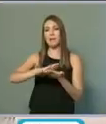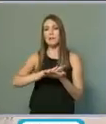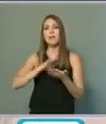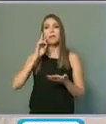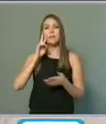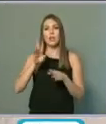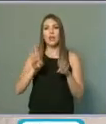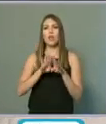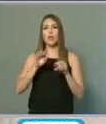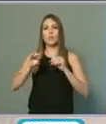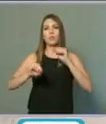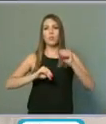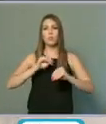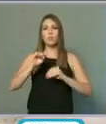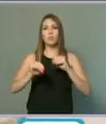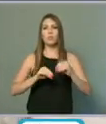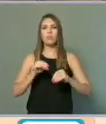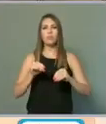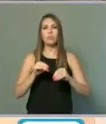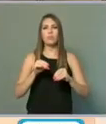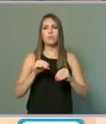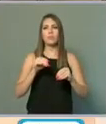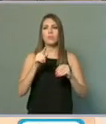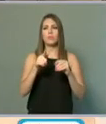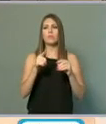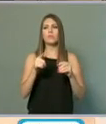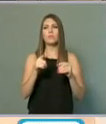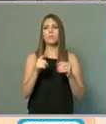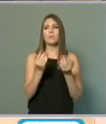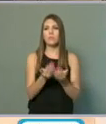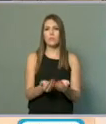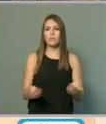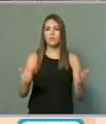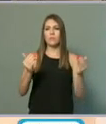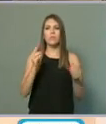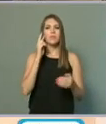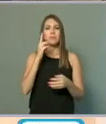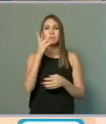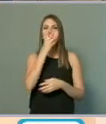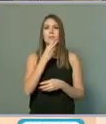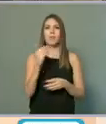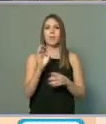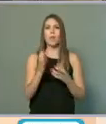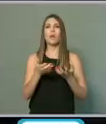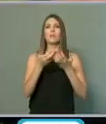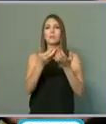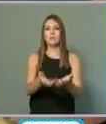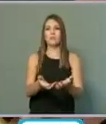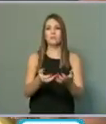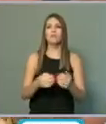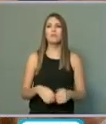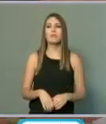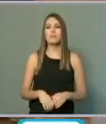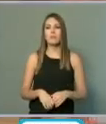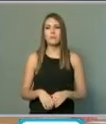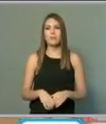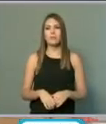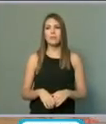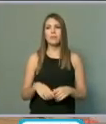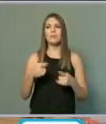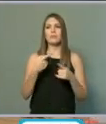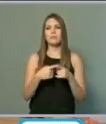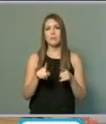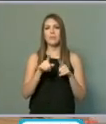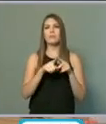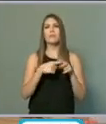enseñar a montar en un aro para que se vea bonito en la presentación cuando lo muestren allá con sus familiares, ¿ok? Voy a comenzar